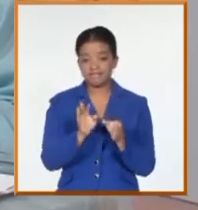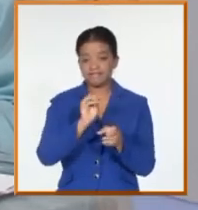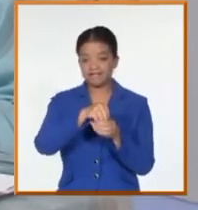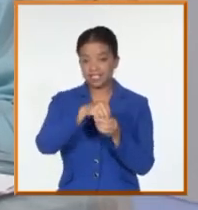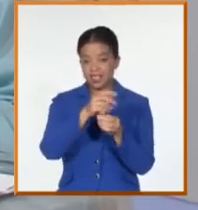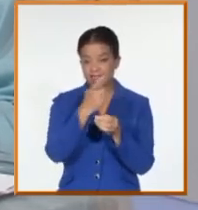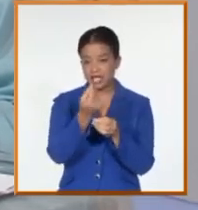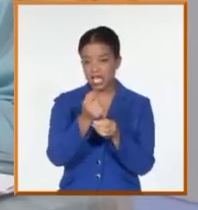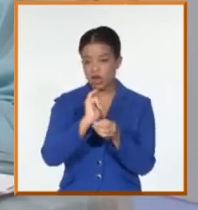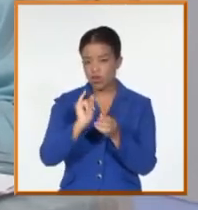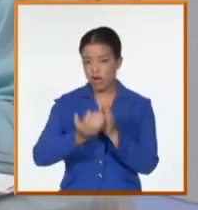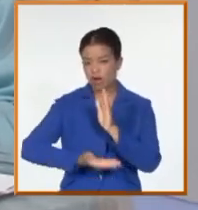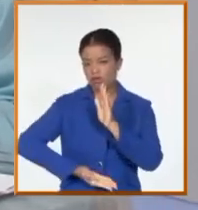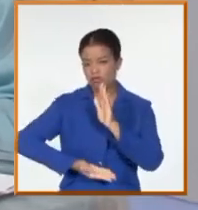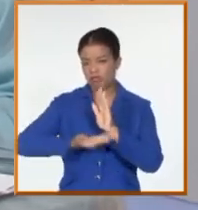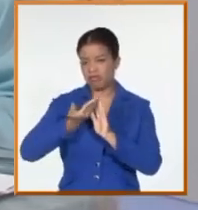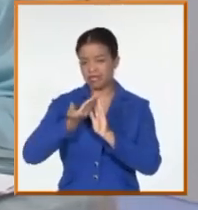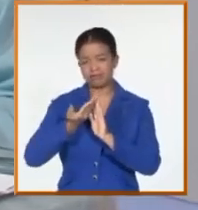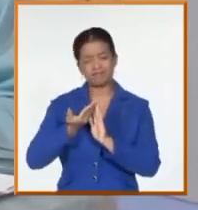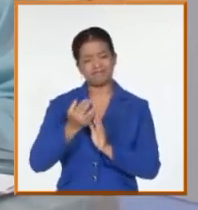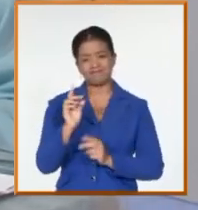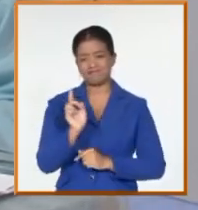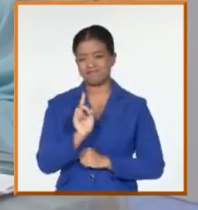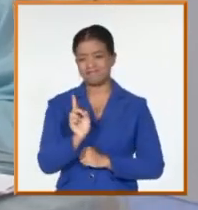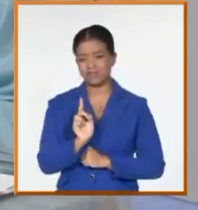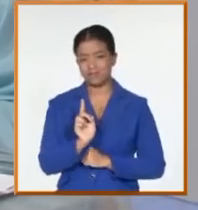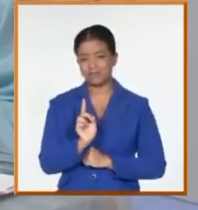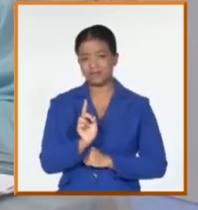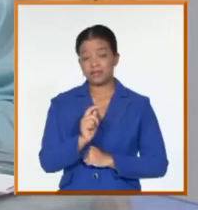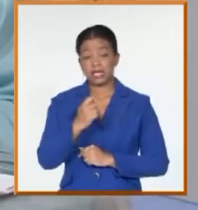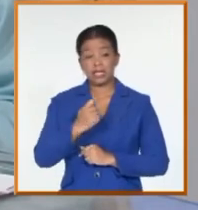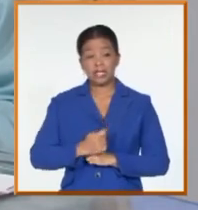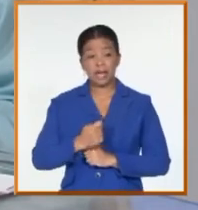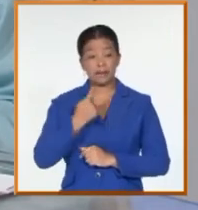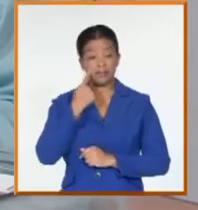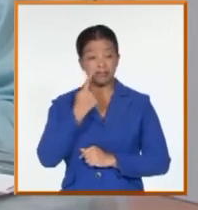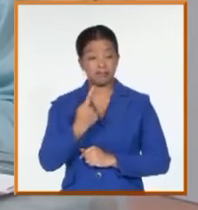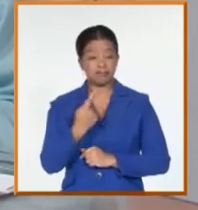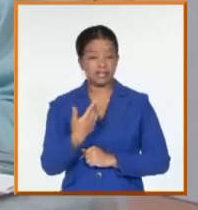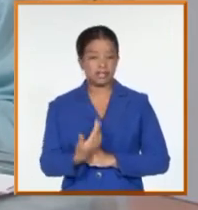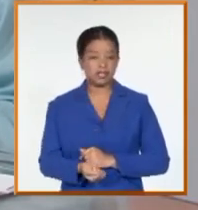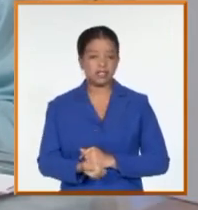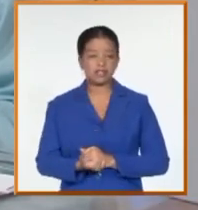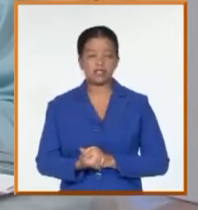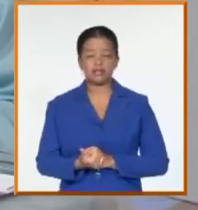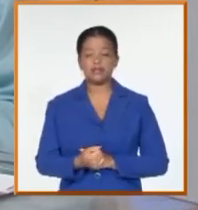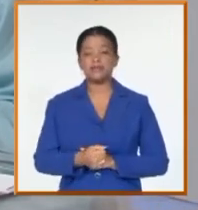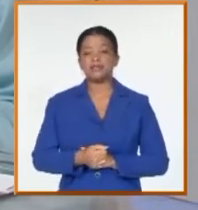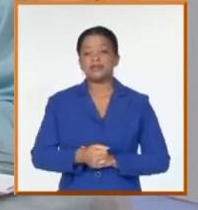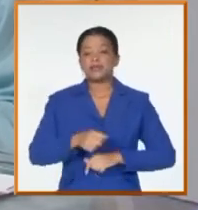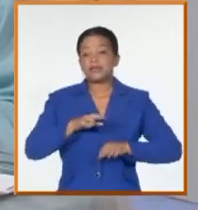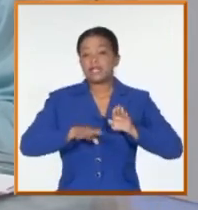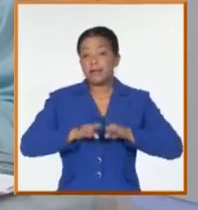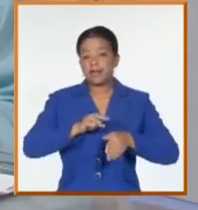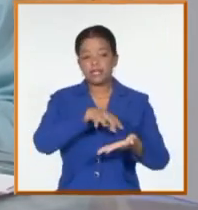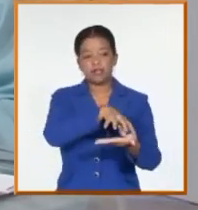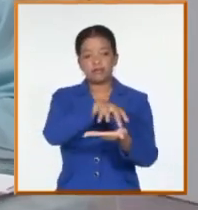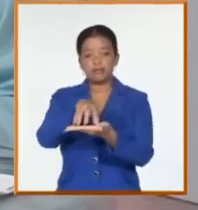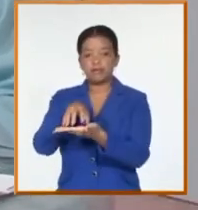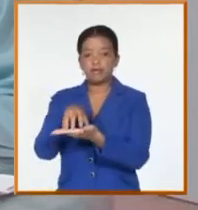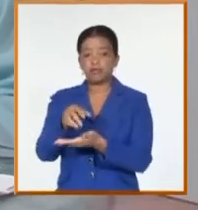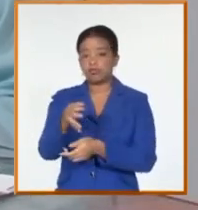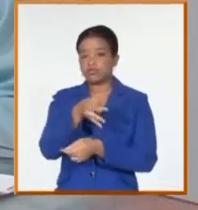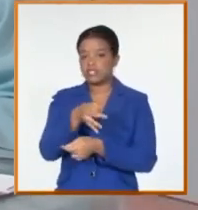no son altos por tanto hay que tener en cuenta que hay que ver en cada territorio según las necesidades que se tenga entonces